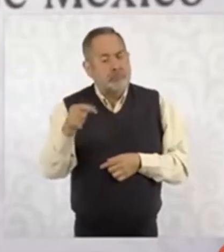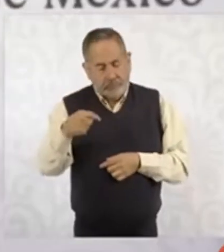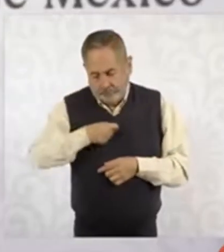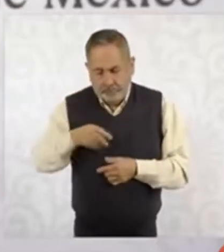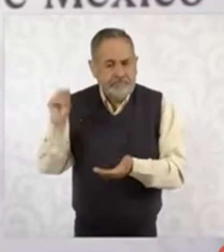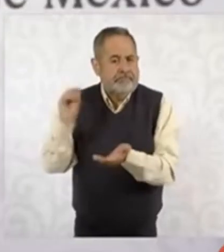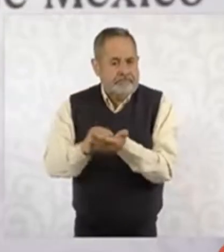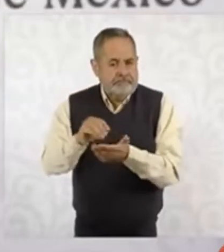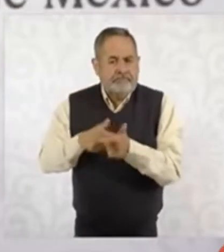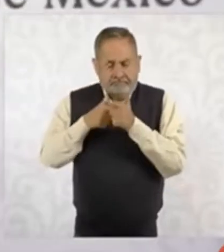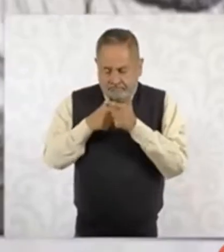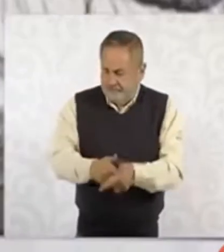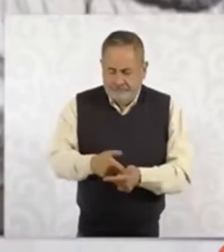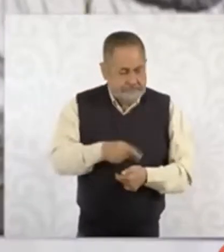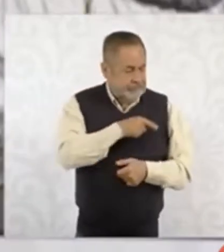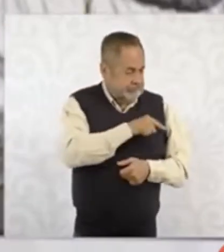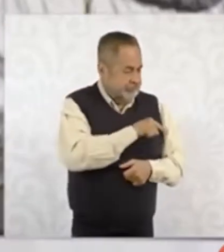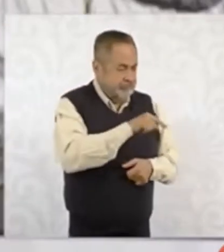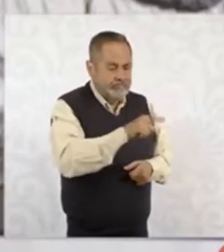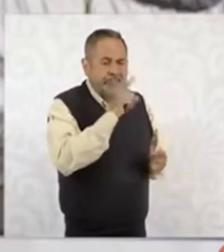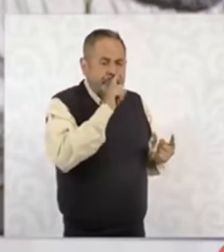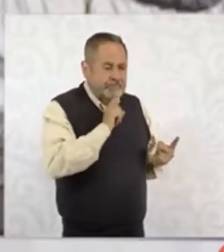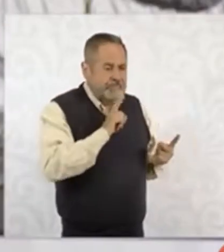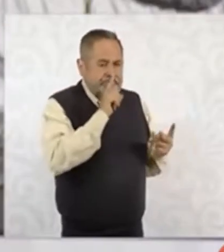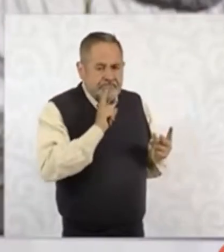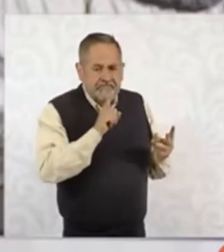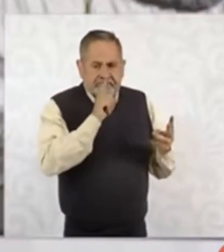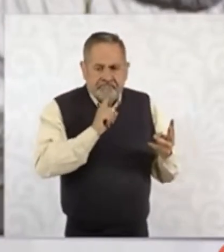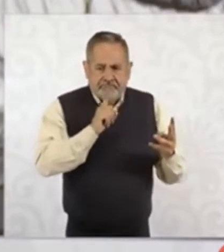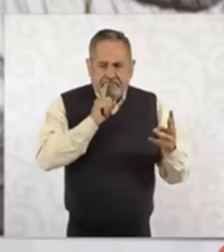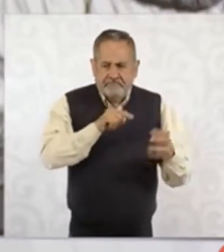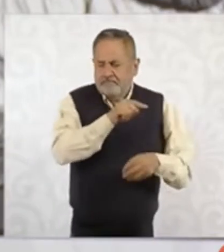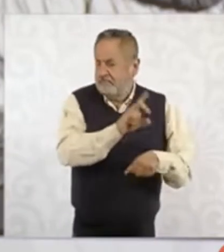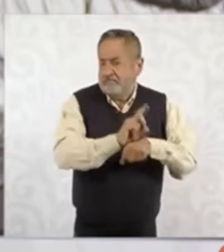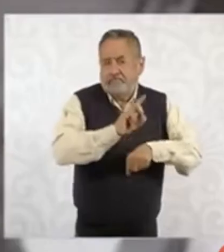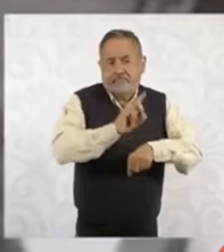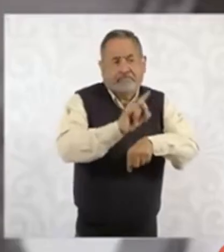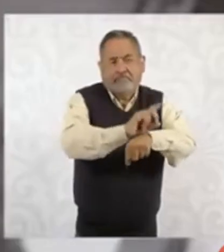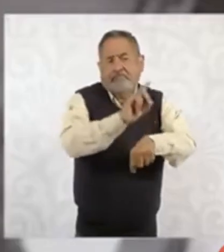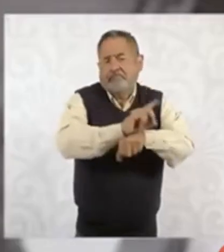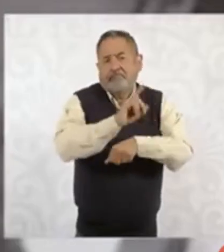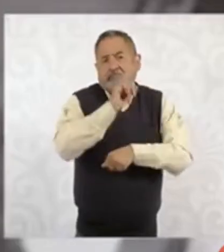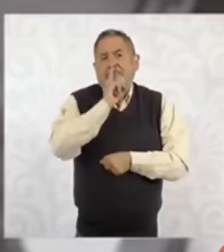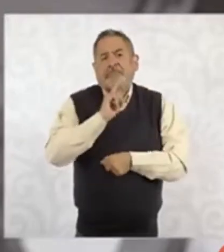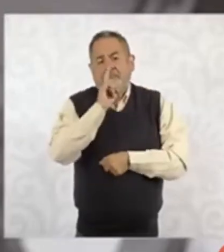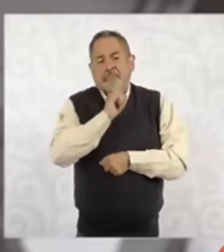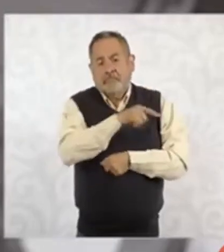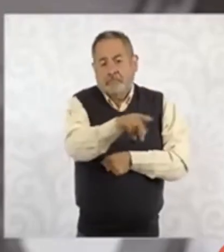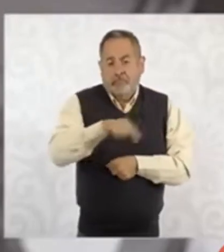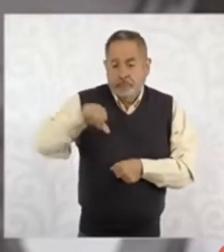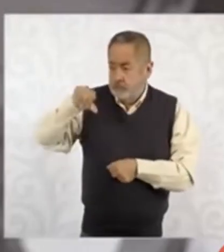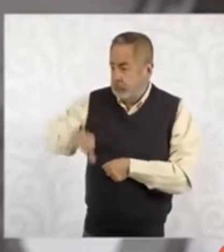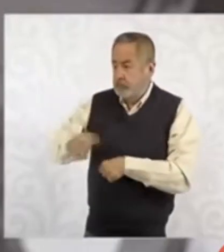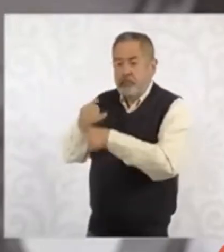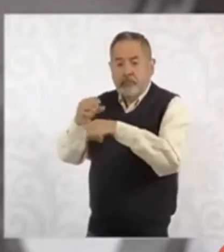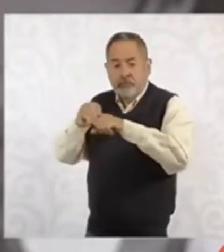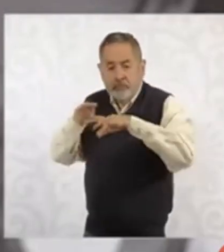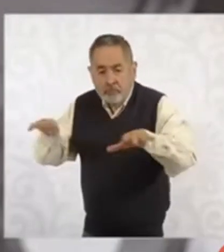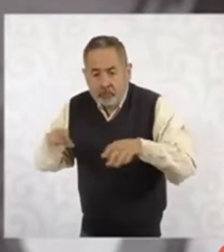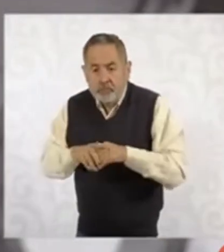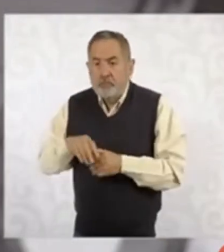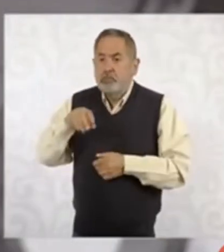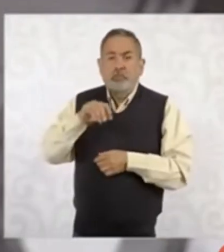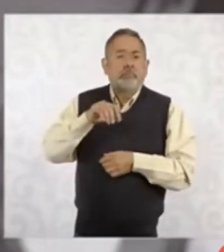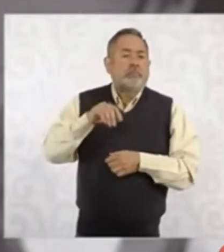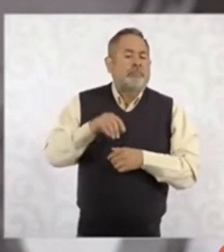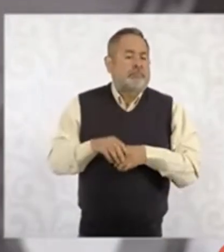seguir diciendo todas las mentiras que se dicen todos los días, en medios de aquí, en medios del